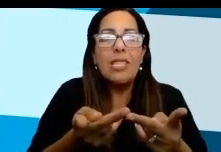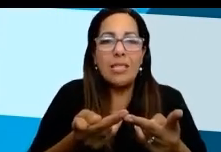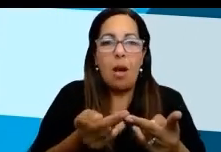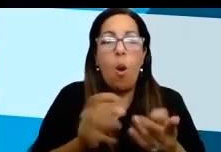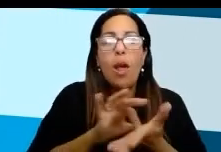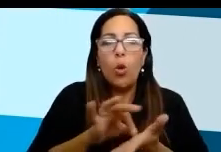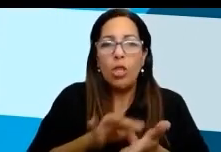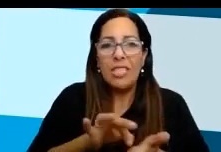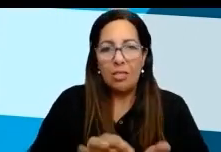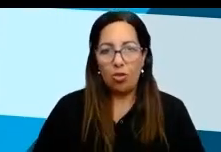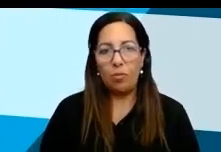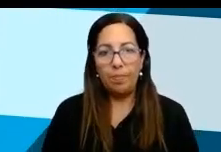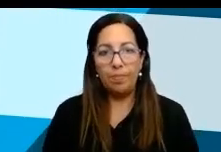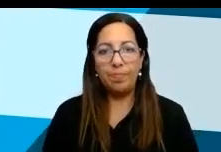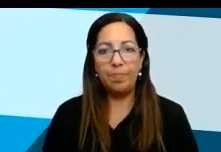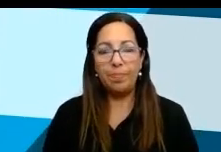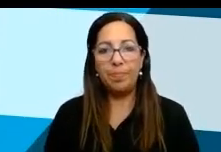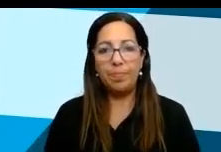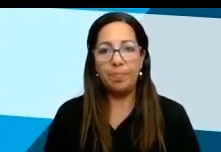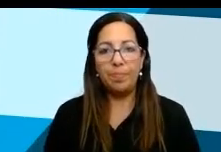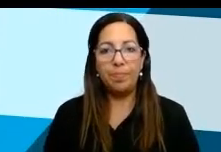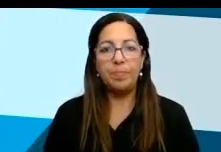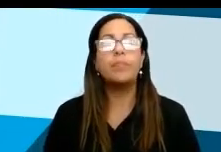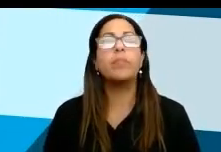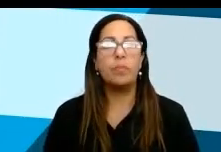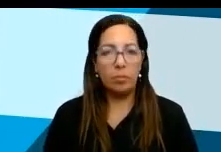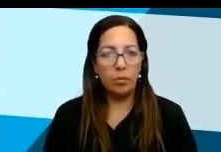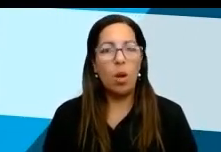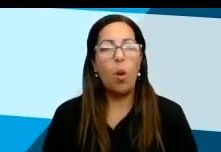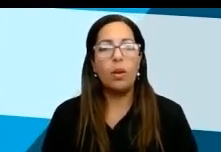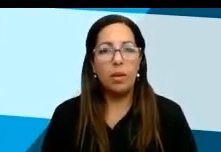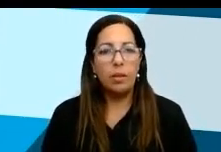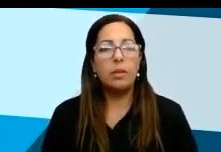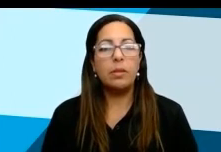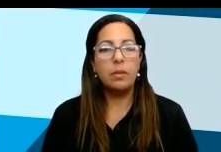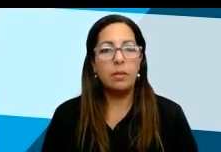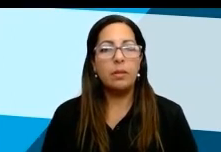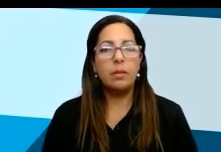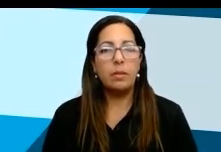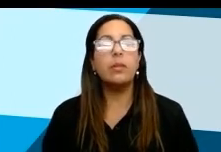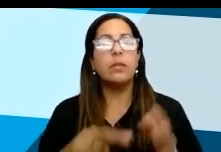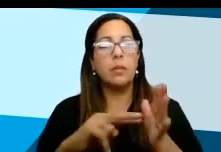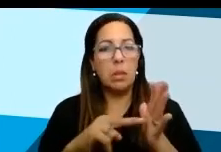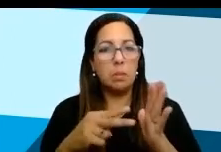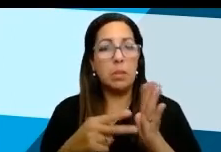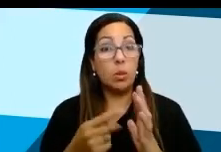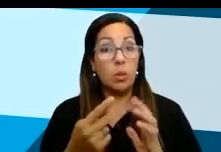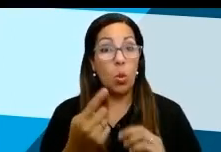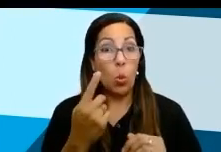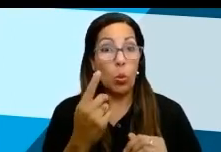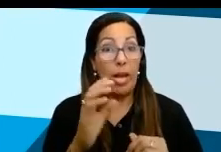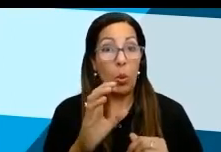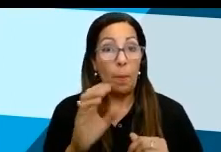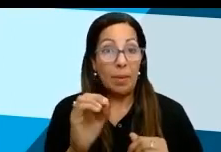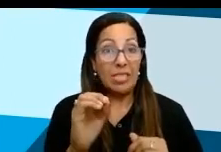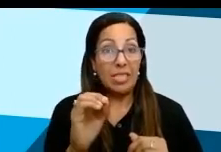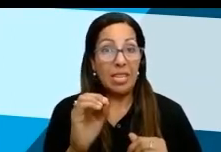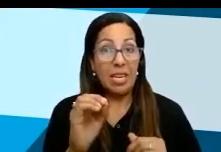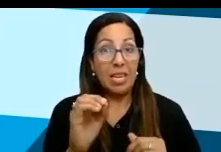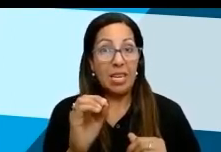y su contrato. Ok, o sea que para los efectos de las compañías, esto es, nosotros